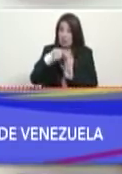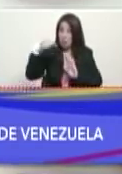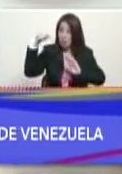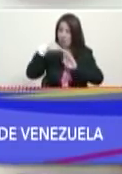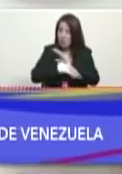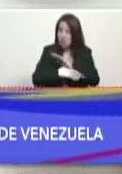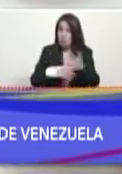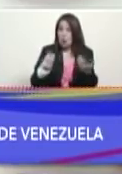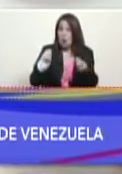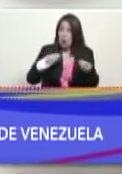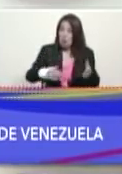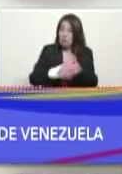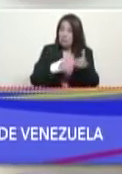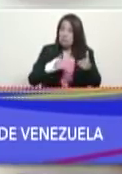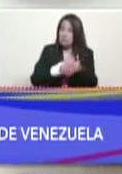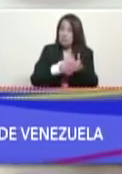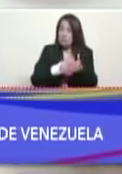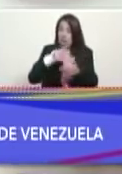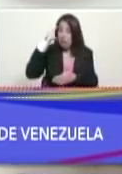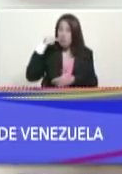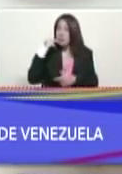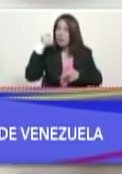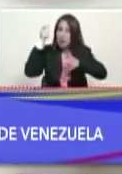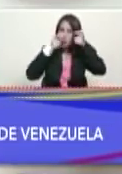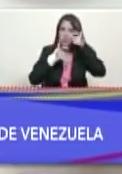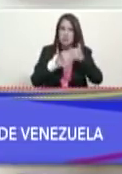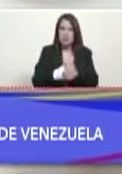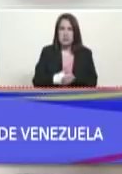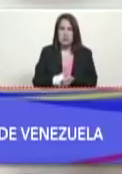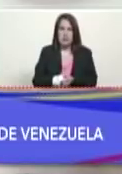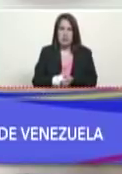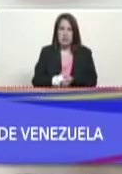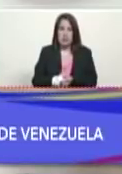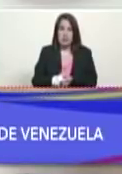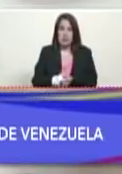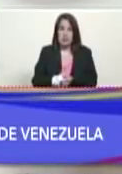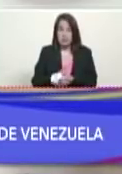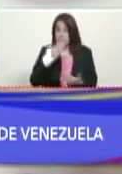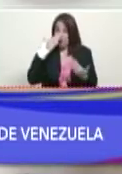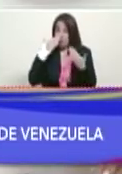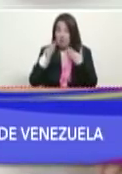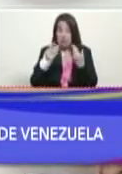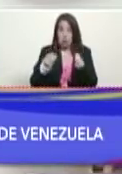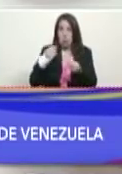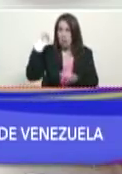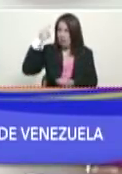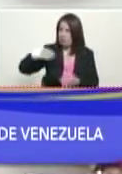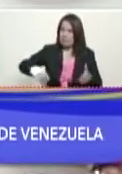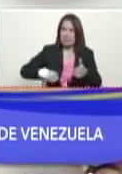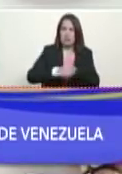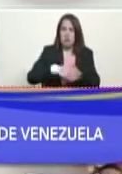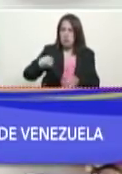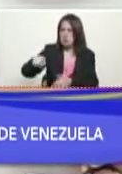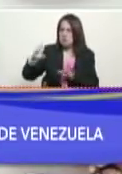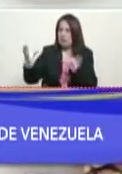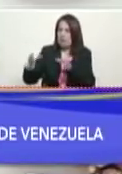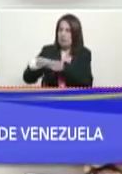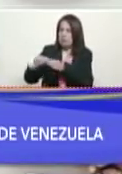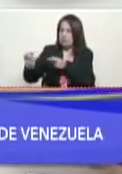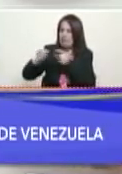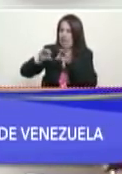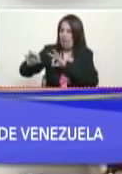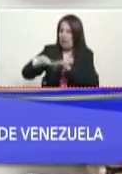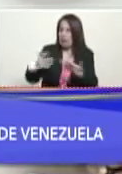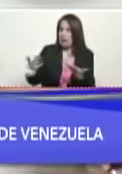profundidad del contraataque bolivariano y chavista frente a una locura golpista de ustedes en un